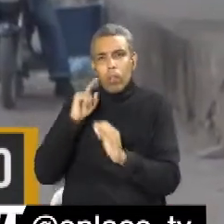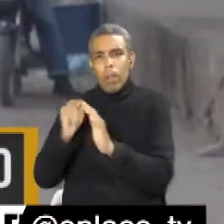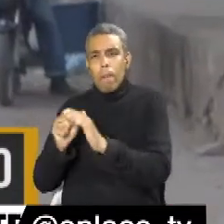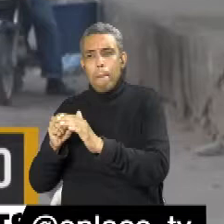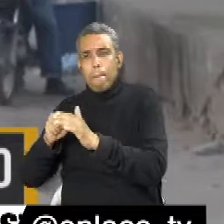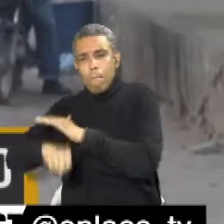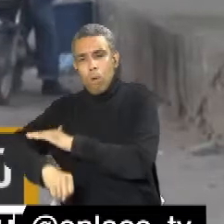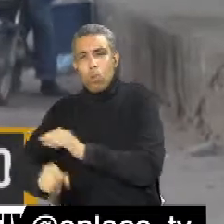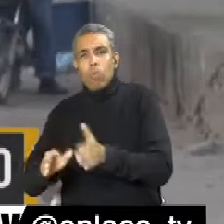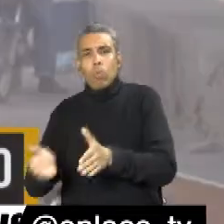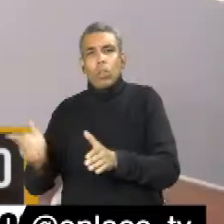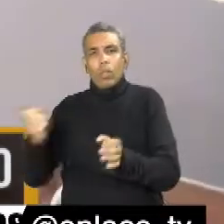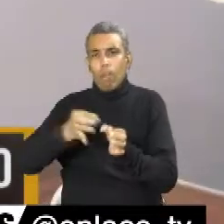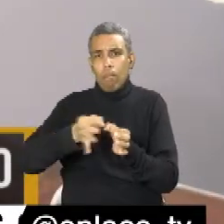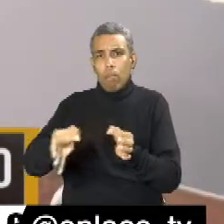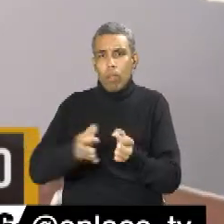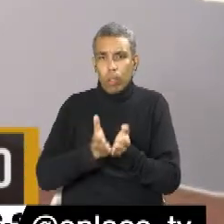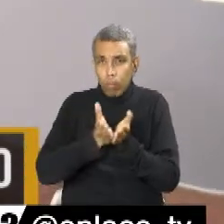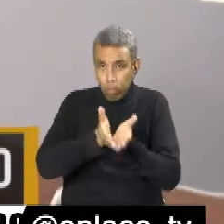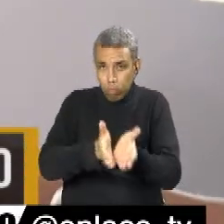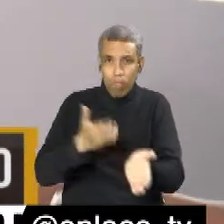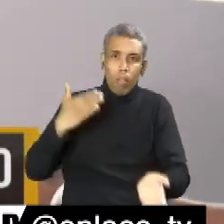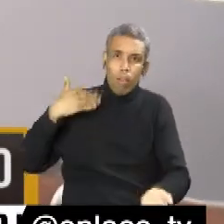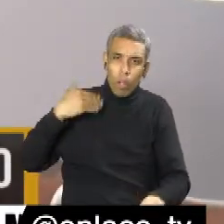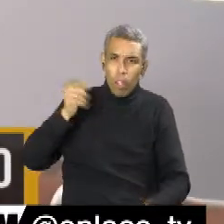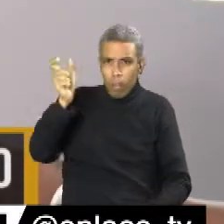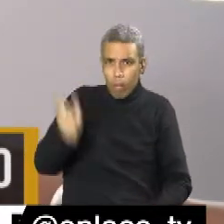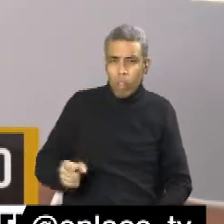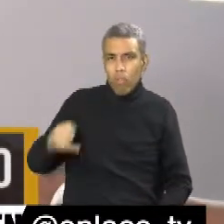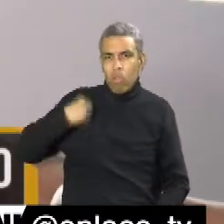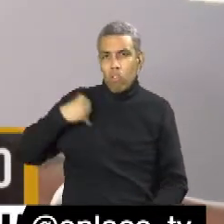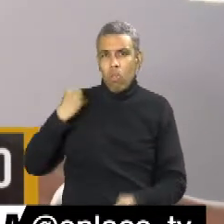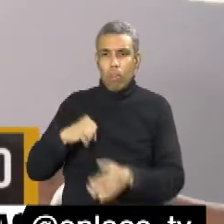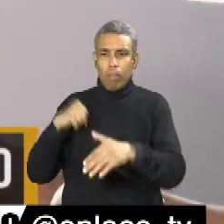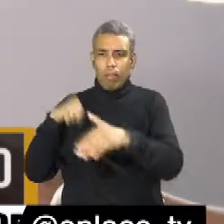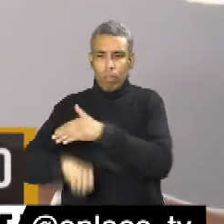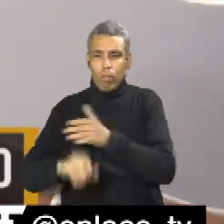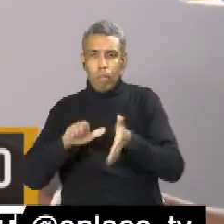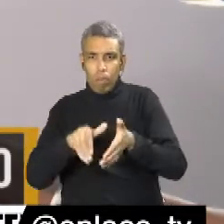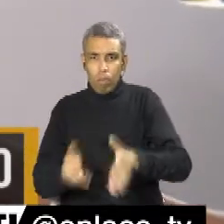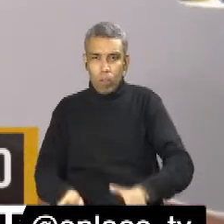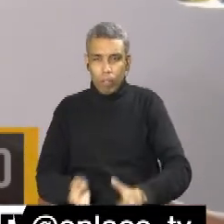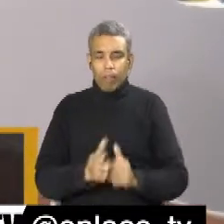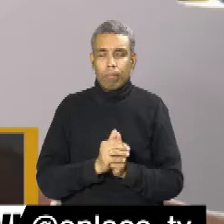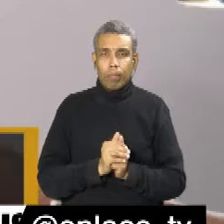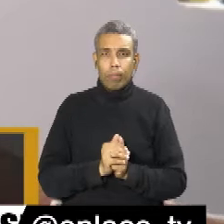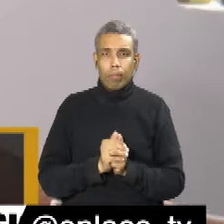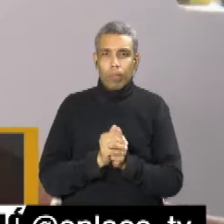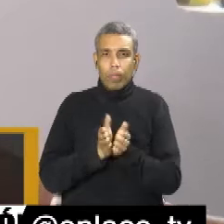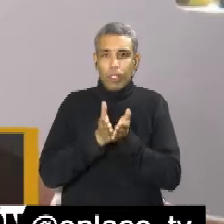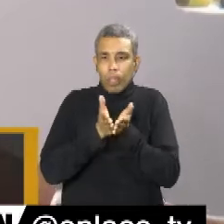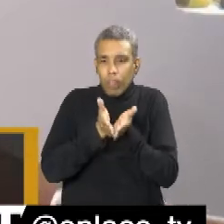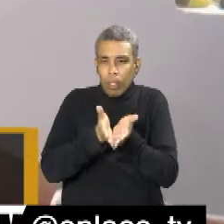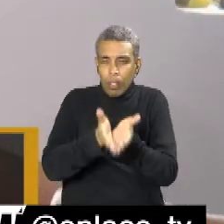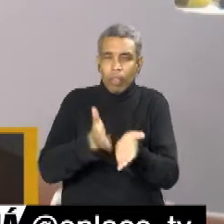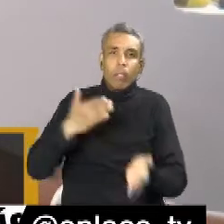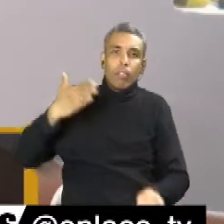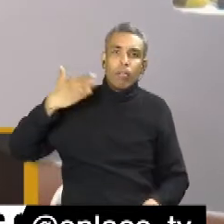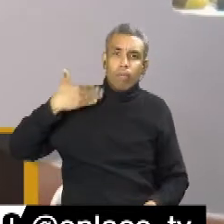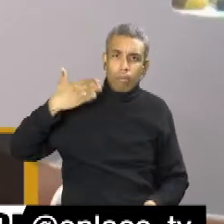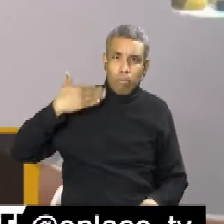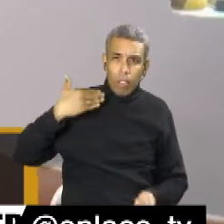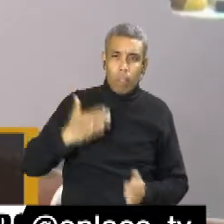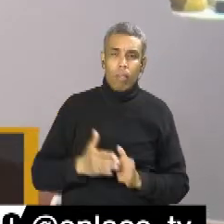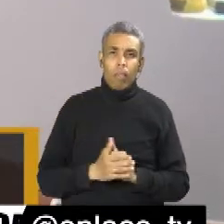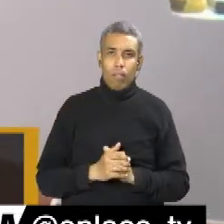de Puerto Wilches. Este caso de homicidio en Puerto Wilches, en el corregimiento, en un sector del